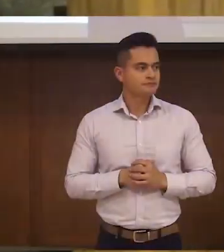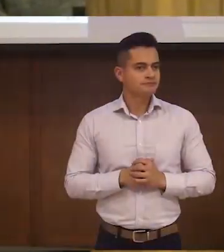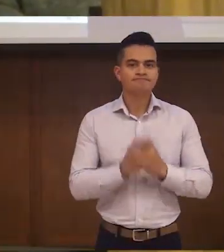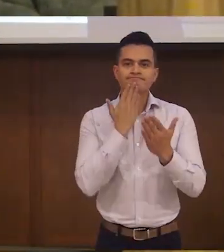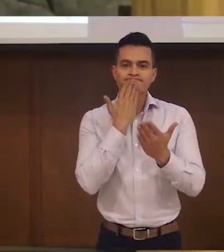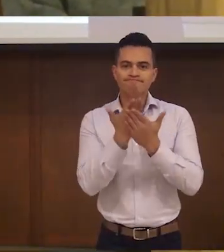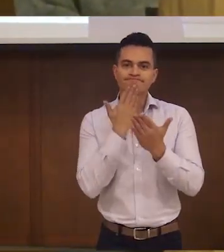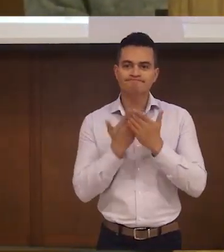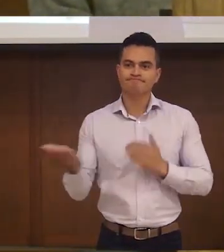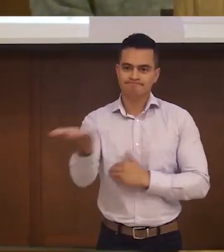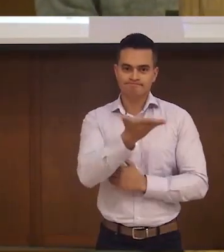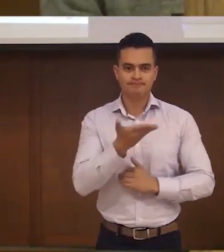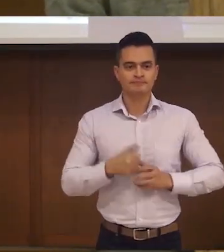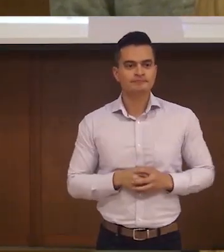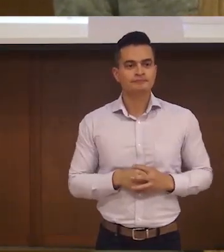Bueno,